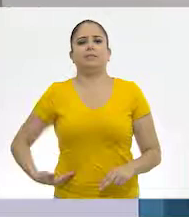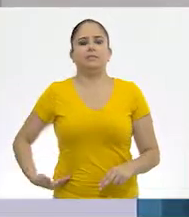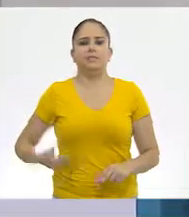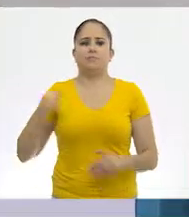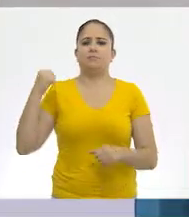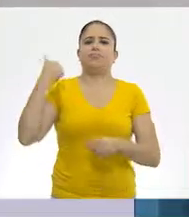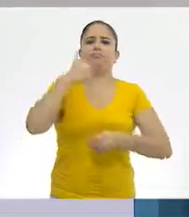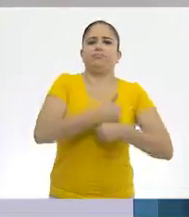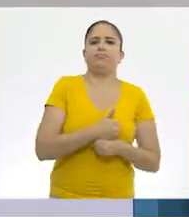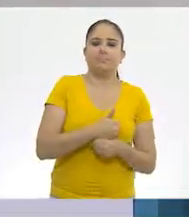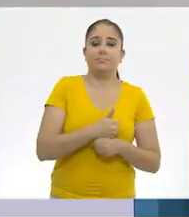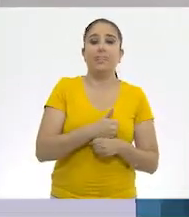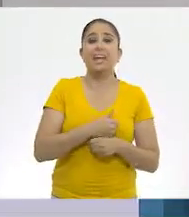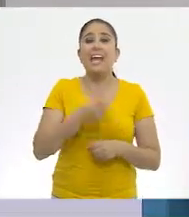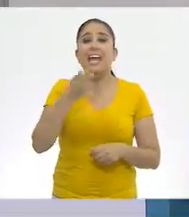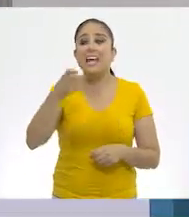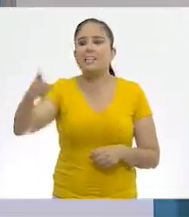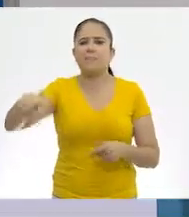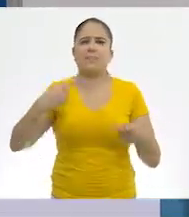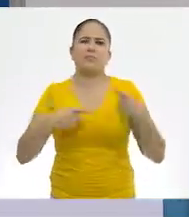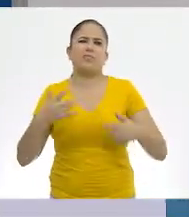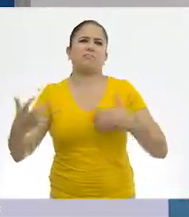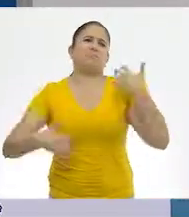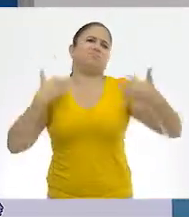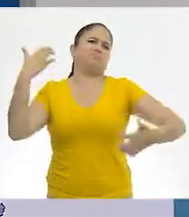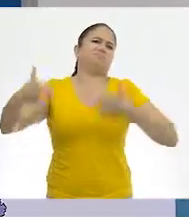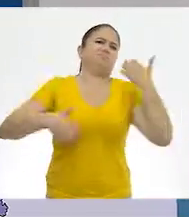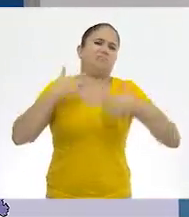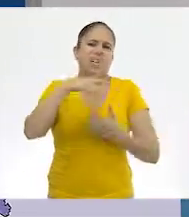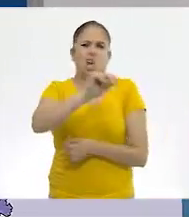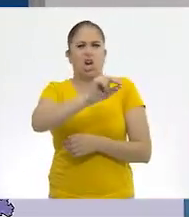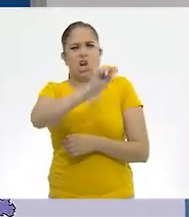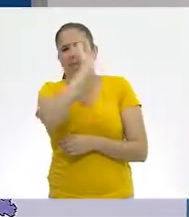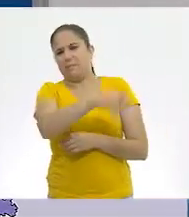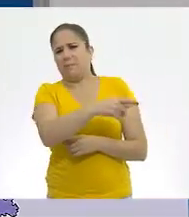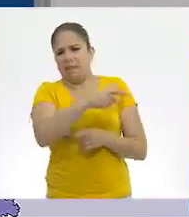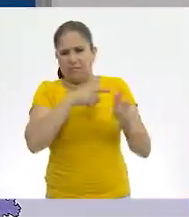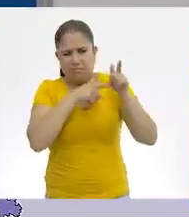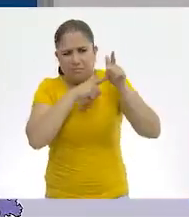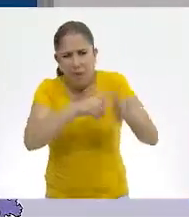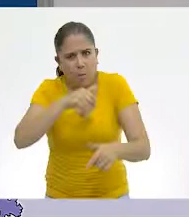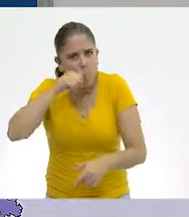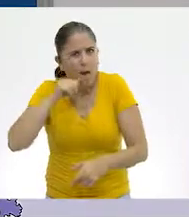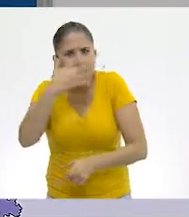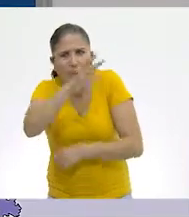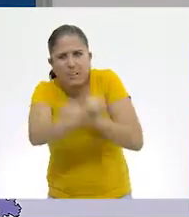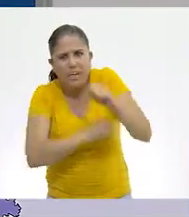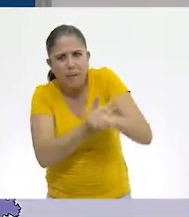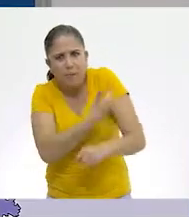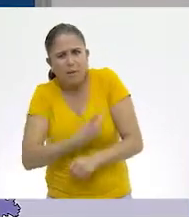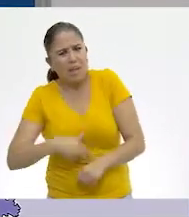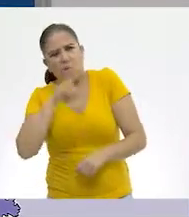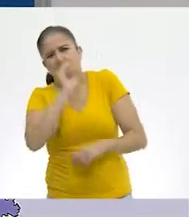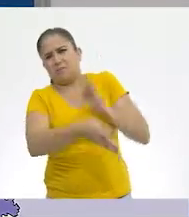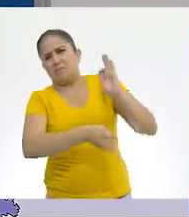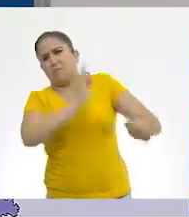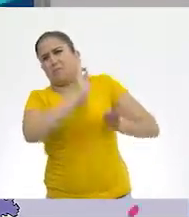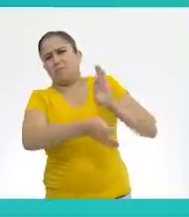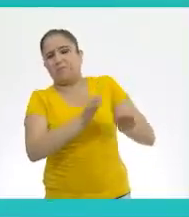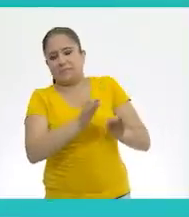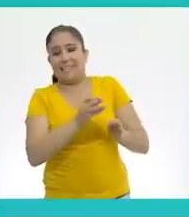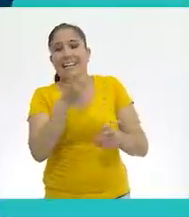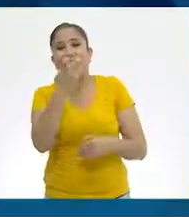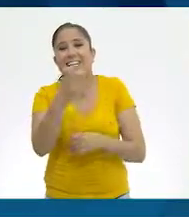argumentos principales de quienes criticaban al gobierno y no reconocían su legitimidad. Esta era la problemática. Ahora